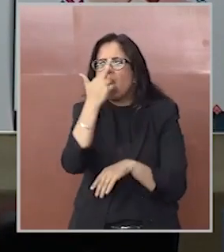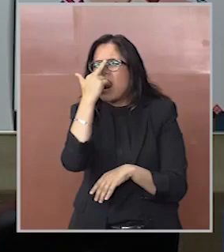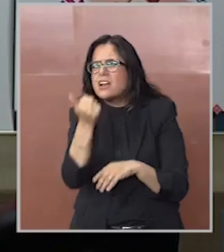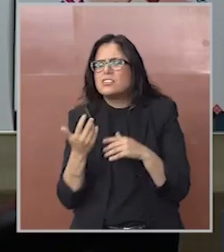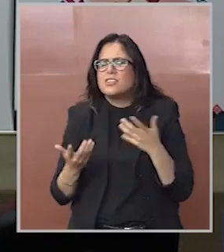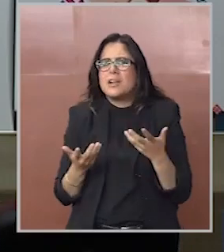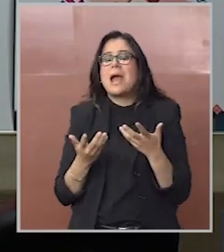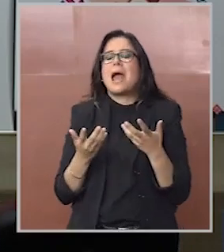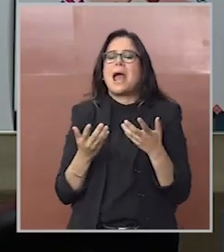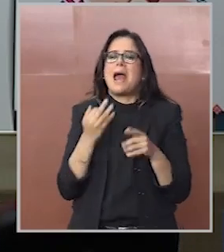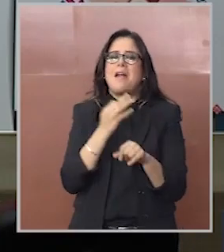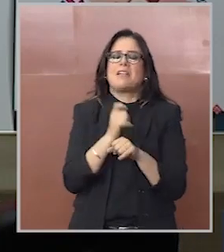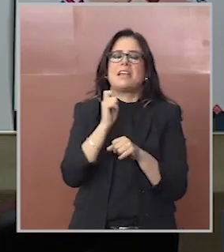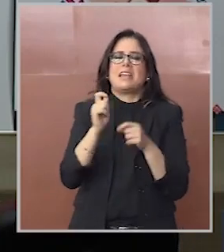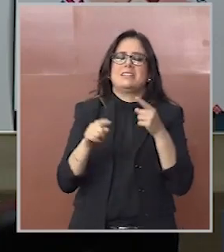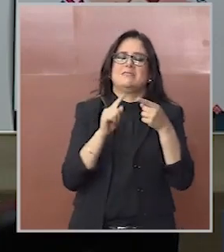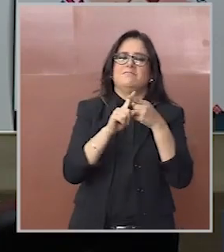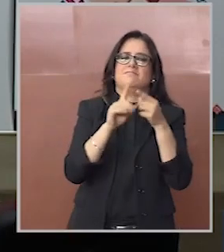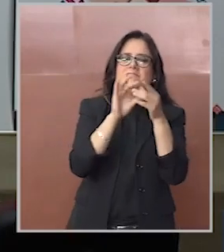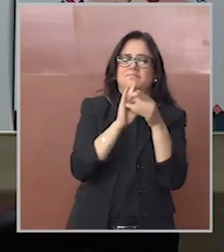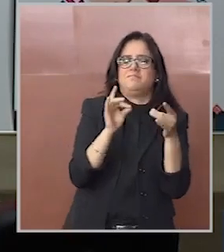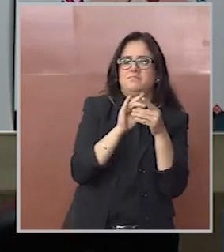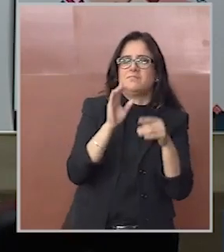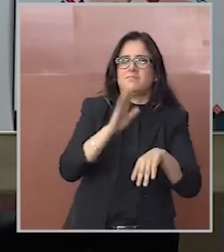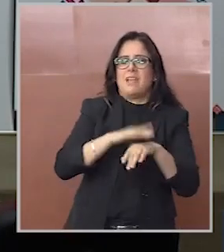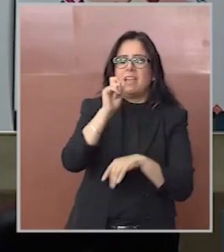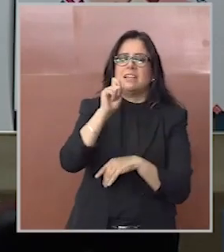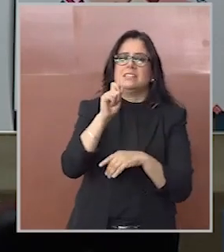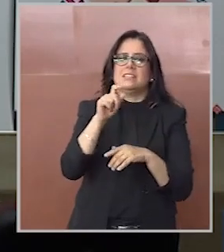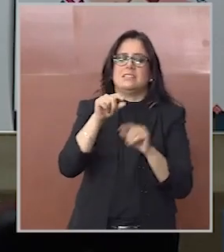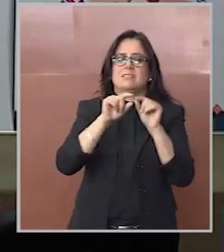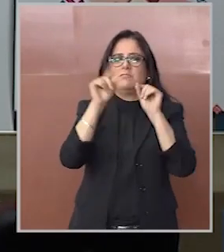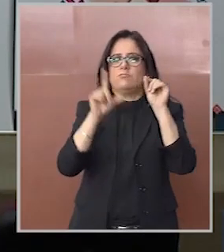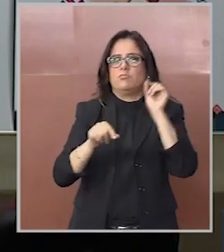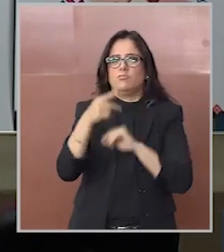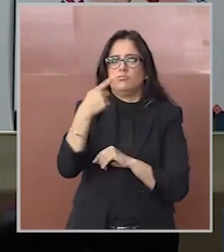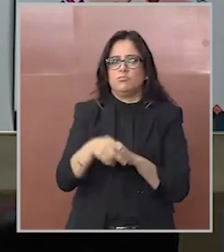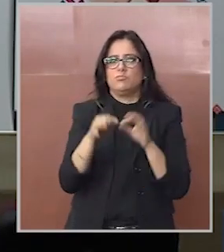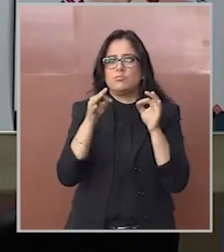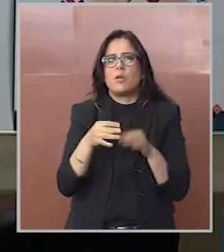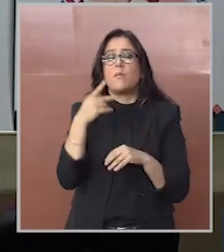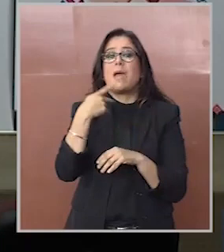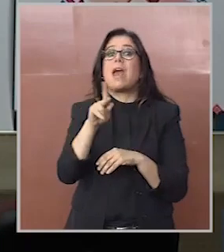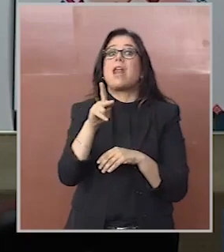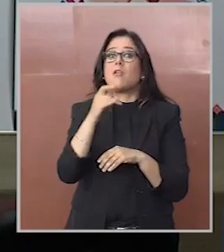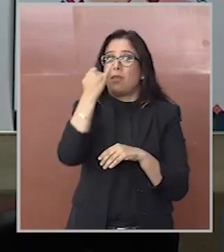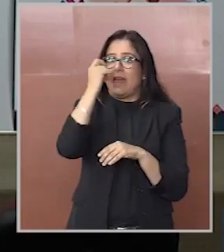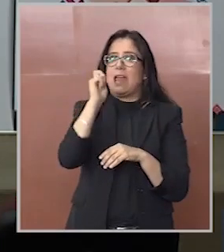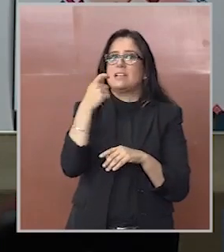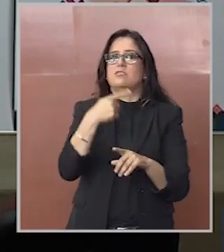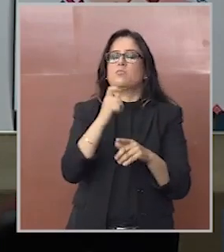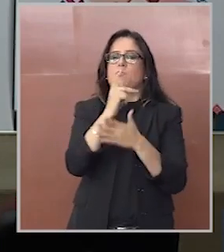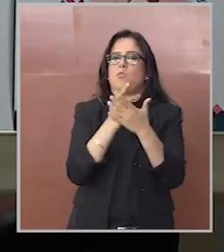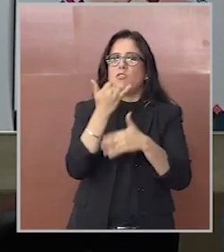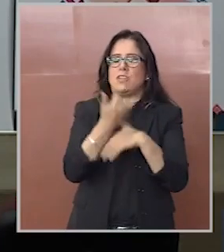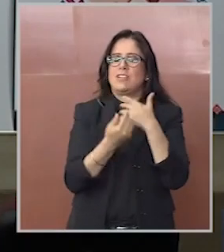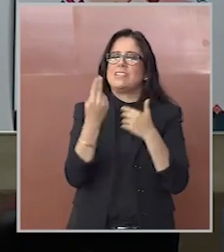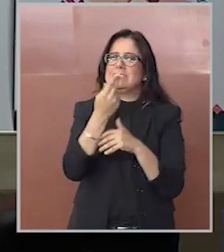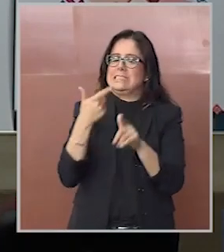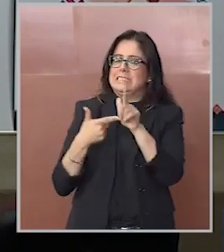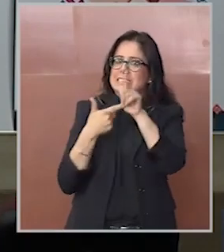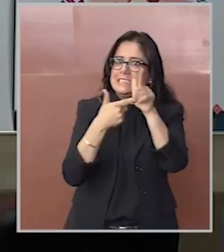20 hemos empezado con las variantes más habladas en la República Mexicana pero la idea es que este sea un